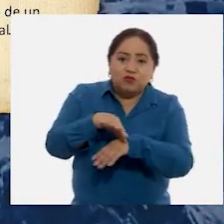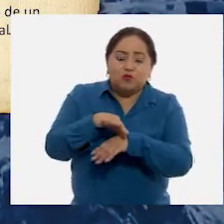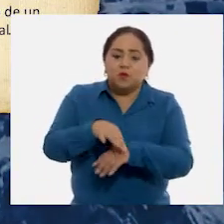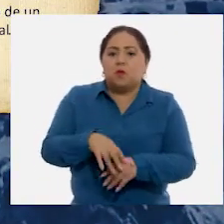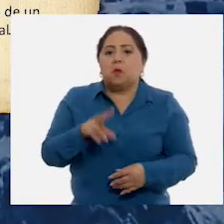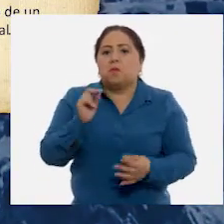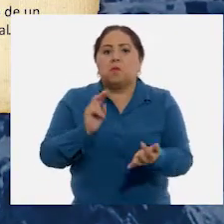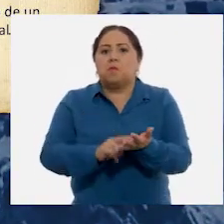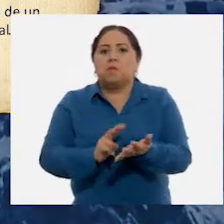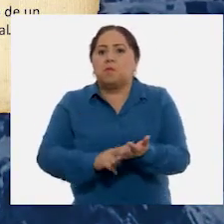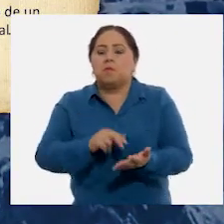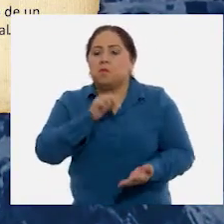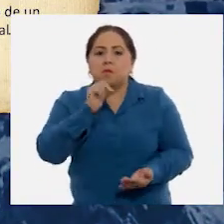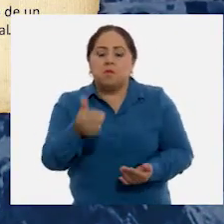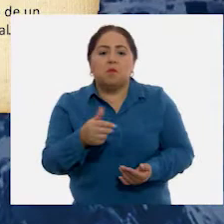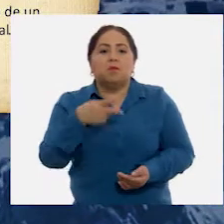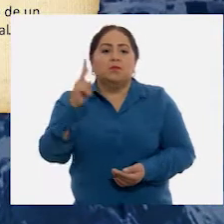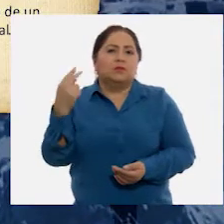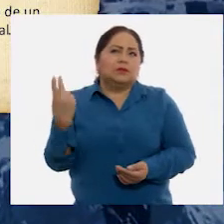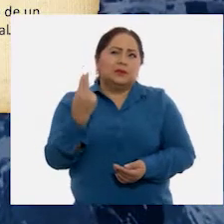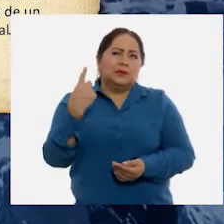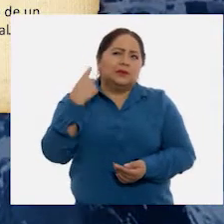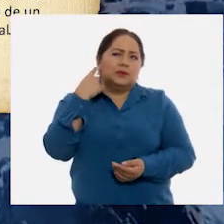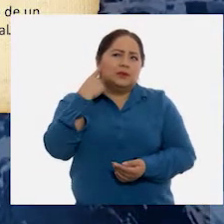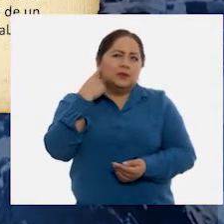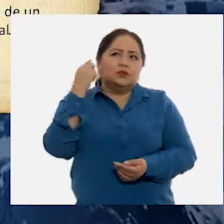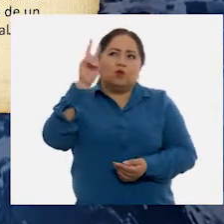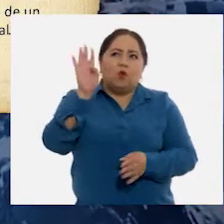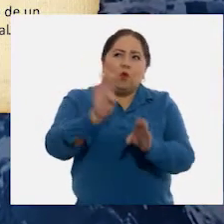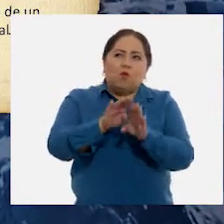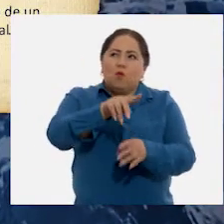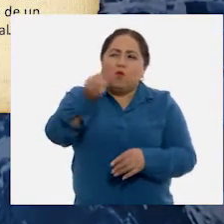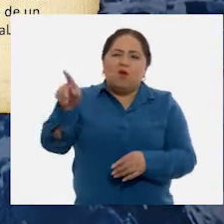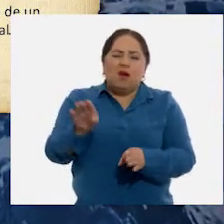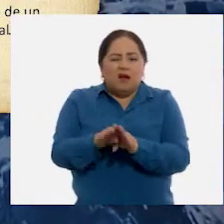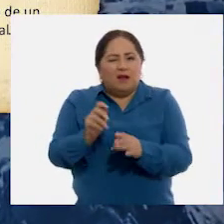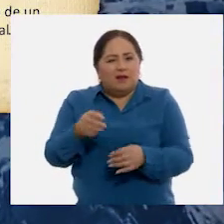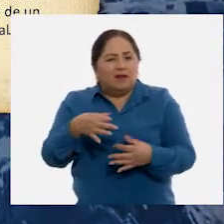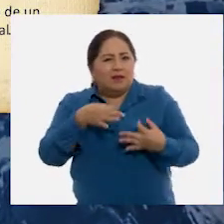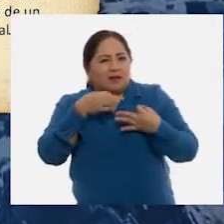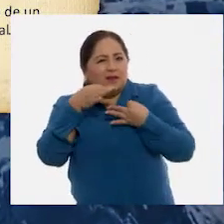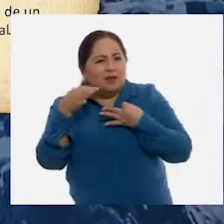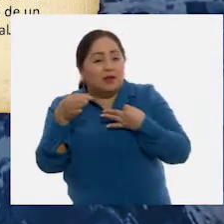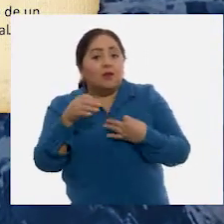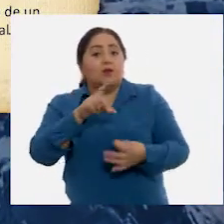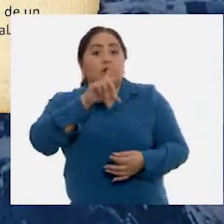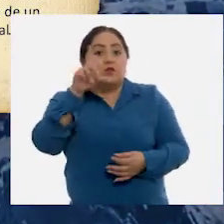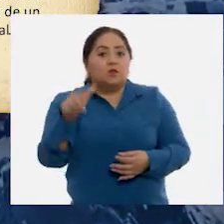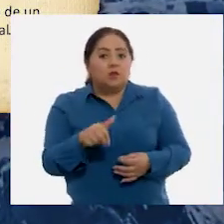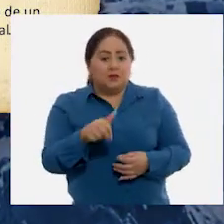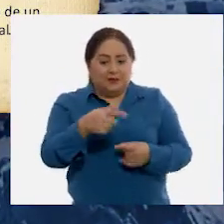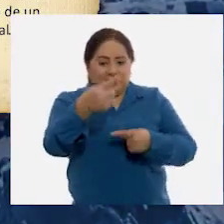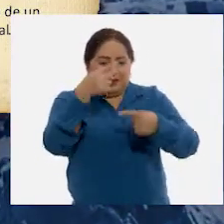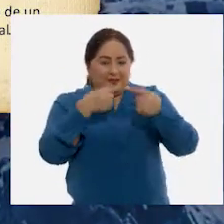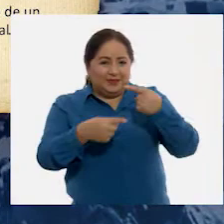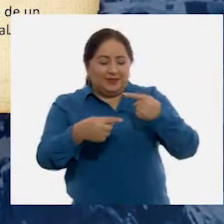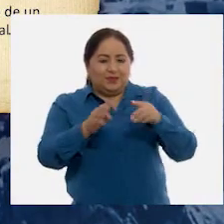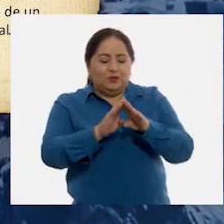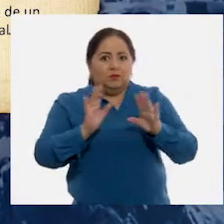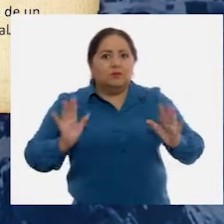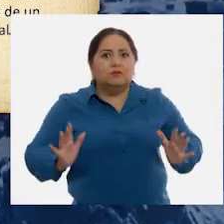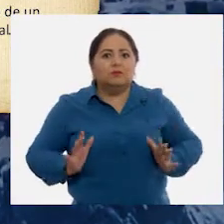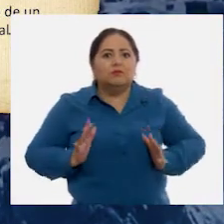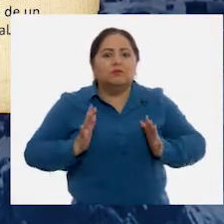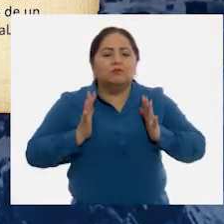valían nada. Había que oír la narración de sus proezas portentosas. donde a renglón seguido de un acto de